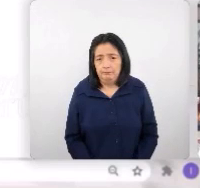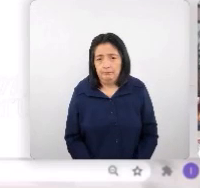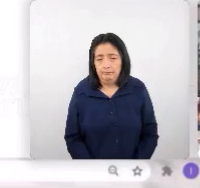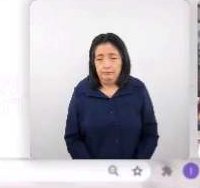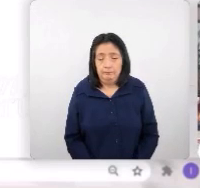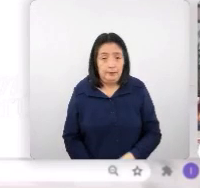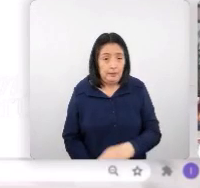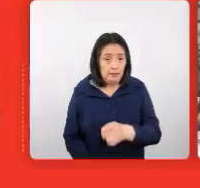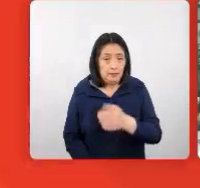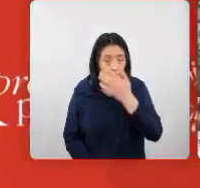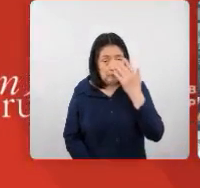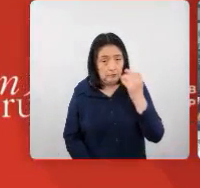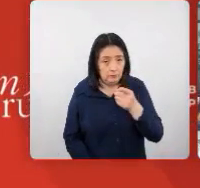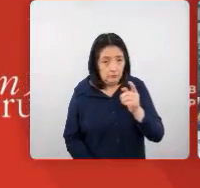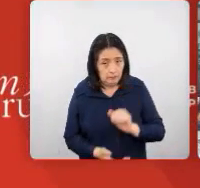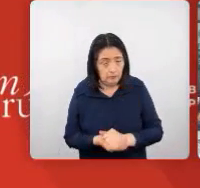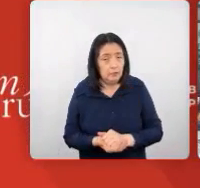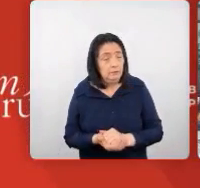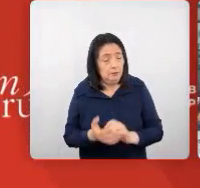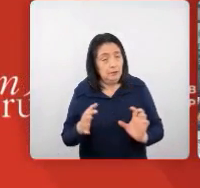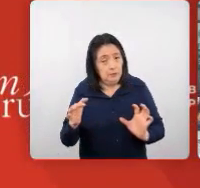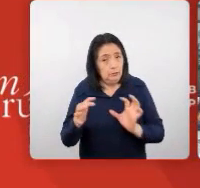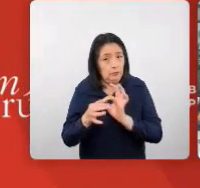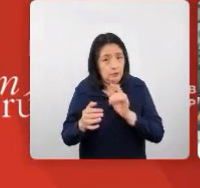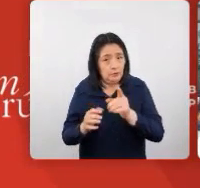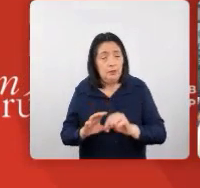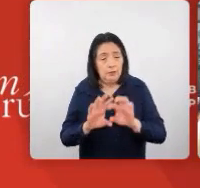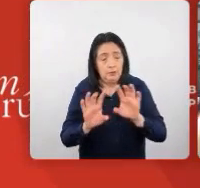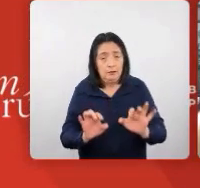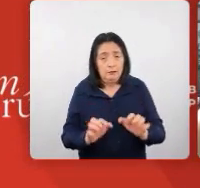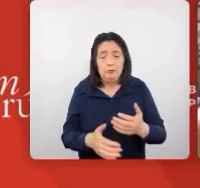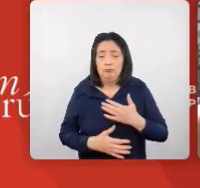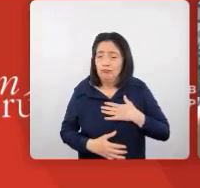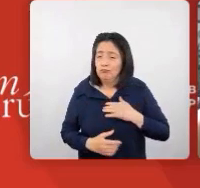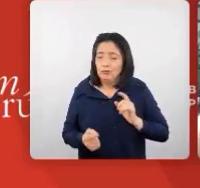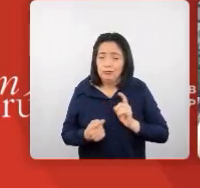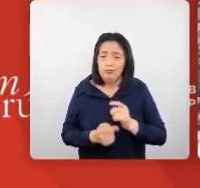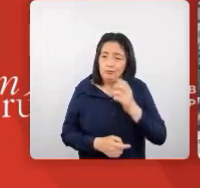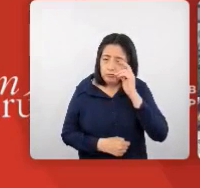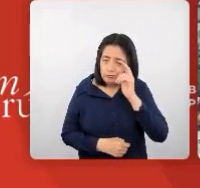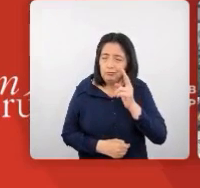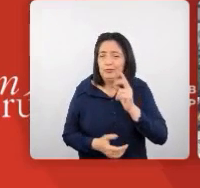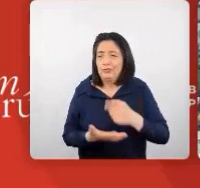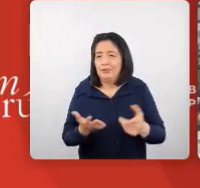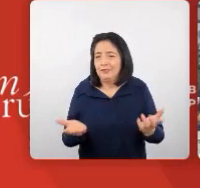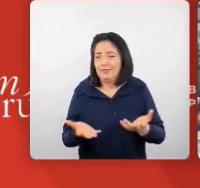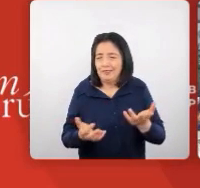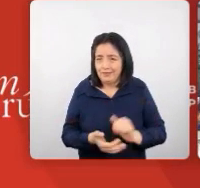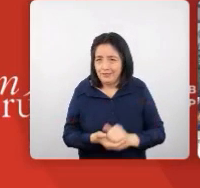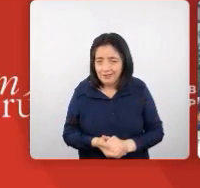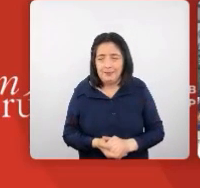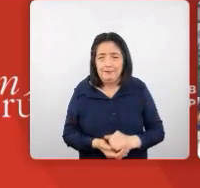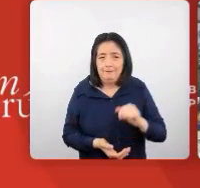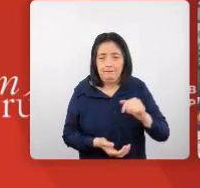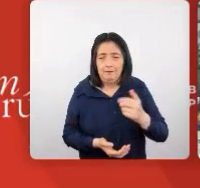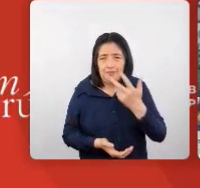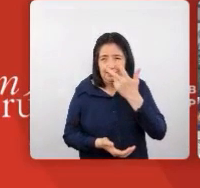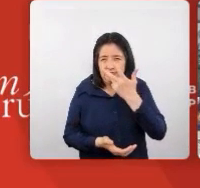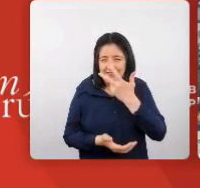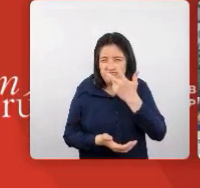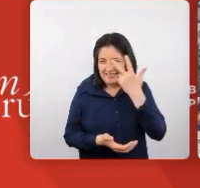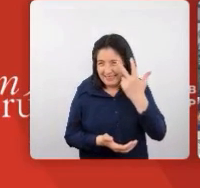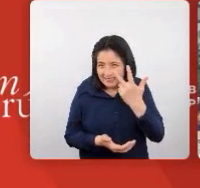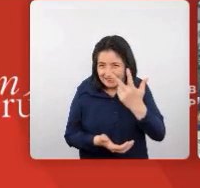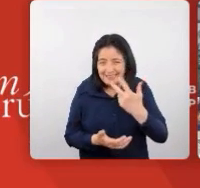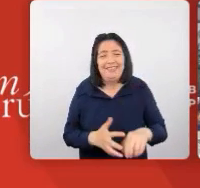Sí, no se olviden suscribirse, por favor, a este portal. Y ha sido un gusto, ha sido un honor poderlos acompañar durante estas 3 sesiones que